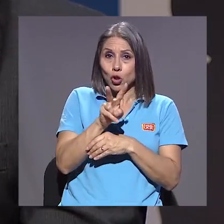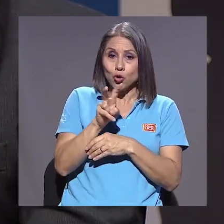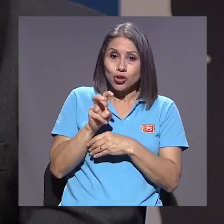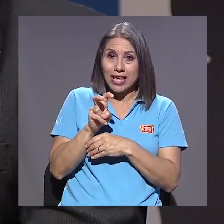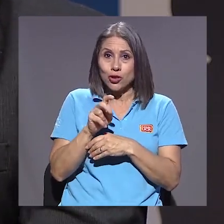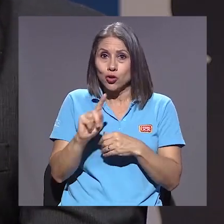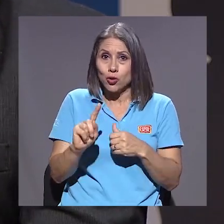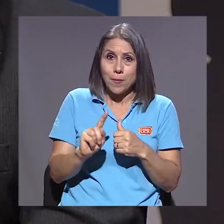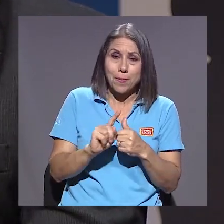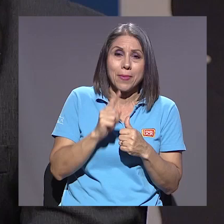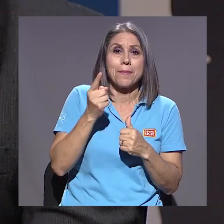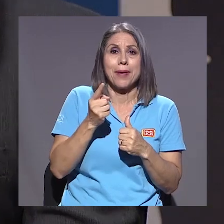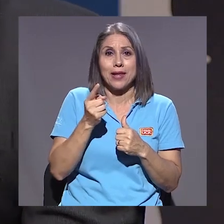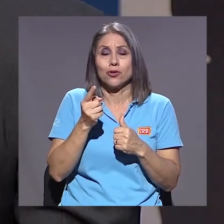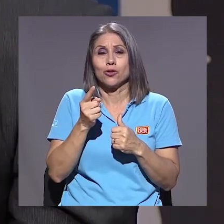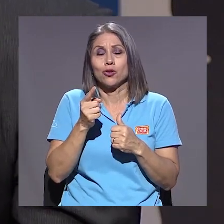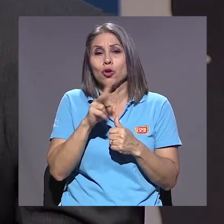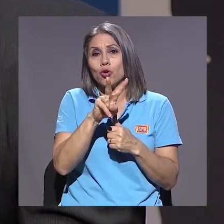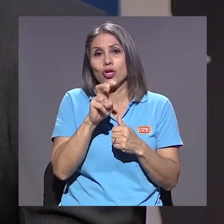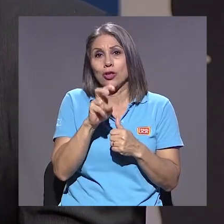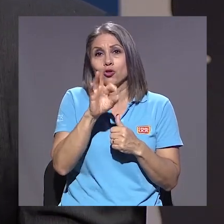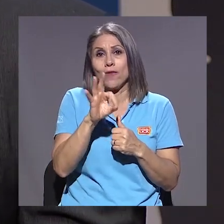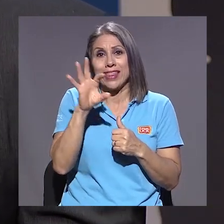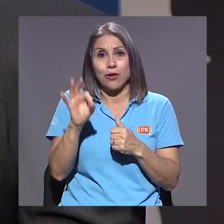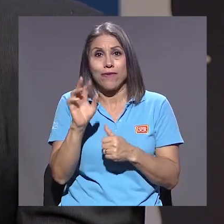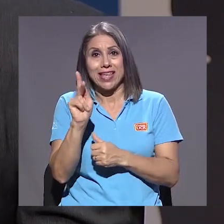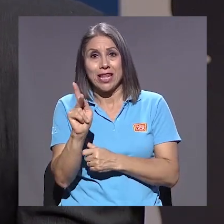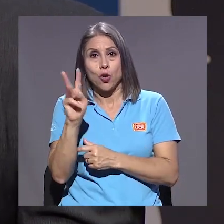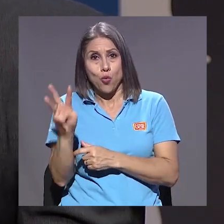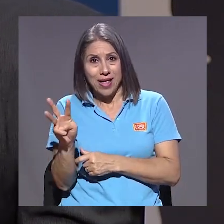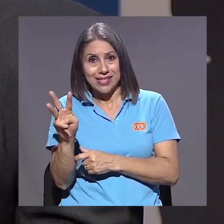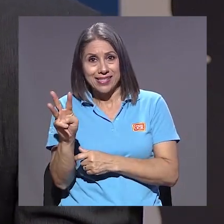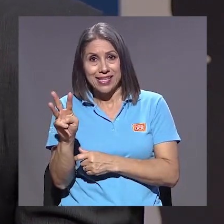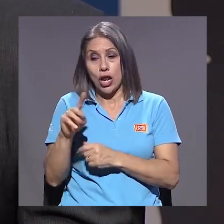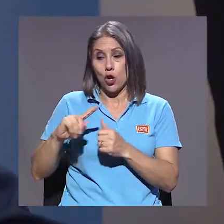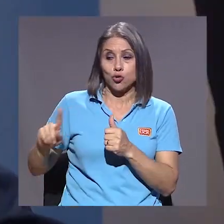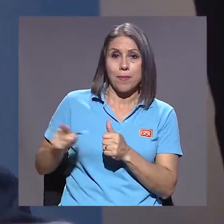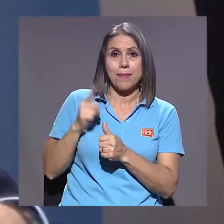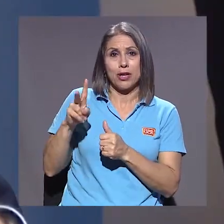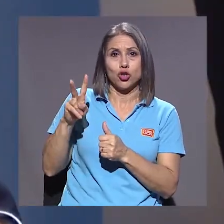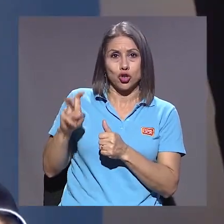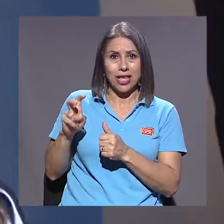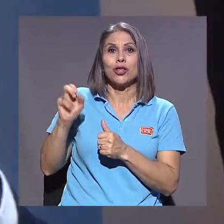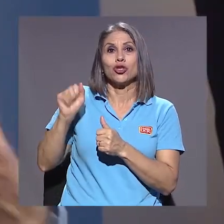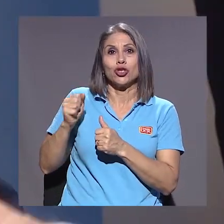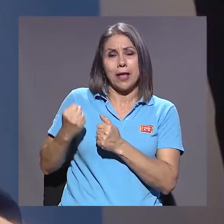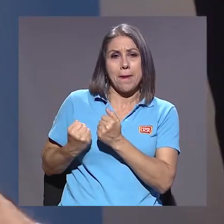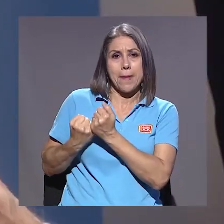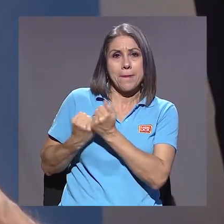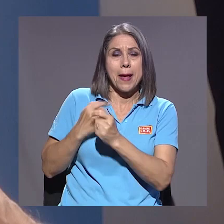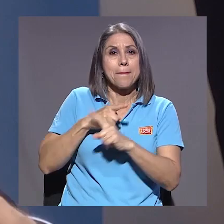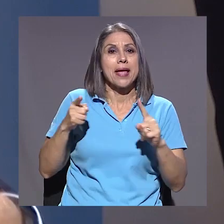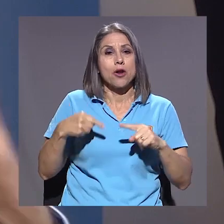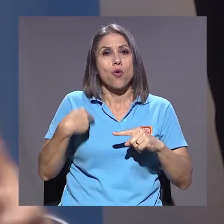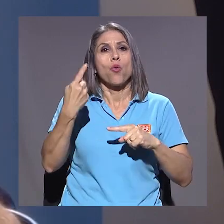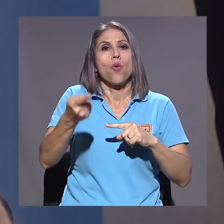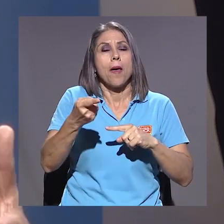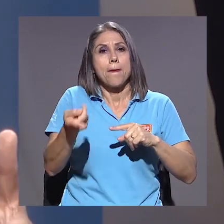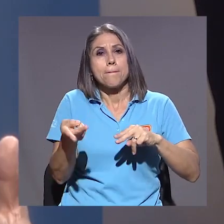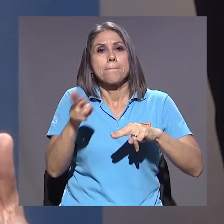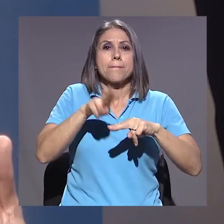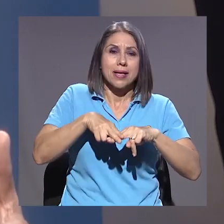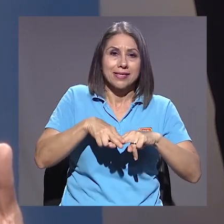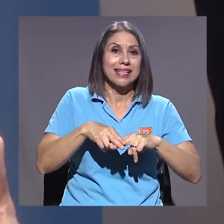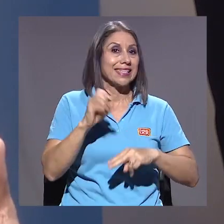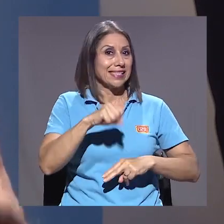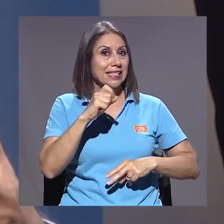los 99 no los tiene. Ese es un reto que tenemos de mejorar. Claro, porque se ha hablado de que todos los kilovatios hora valgan igual